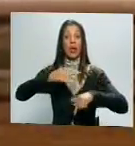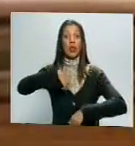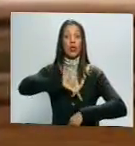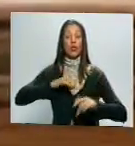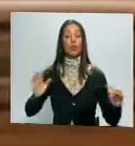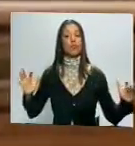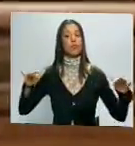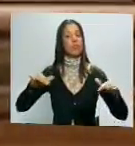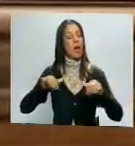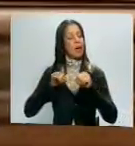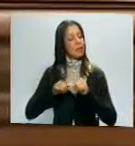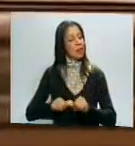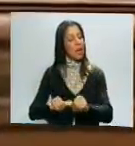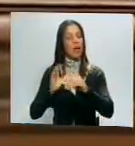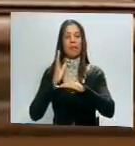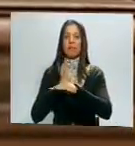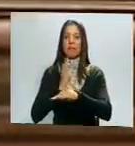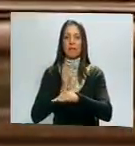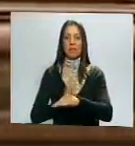aquí seguiremos.